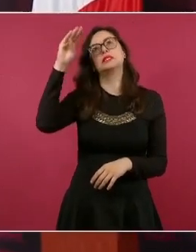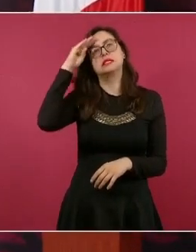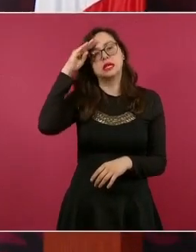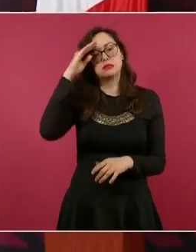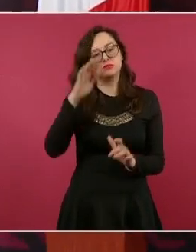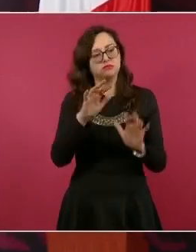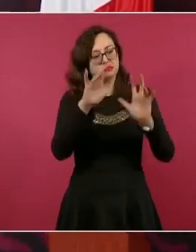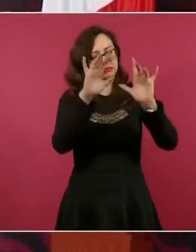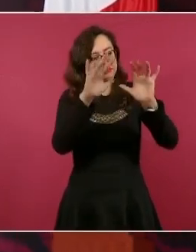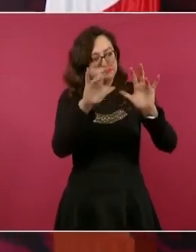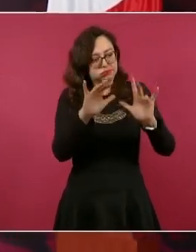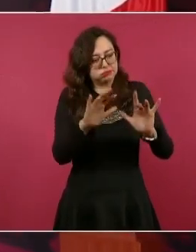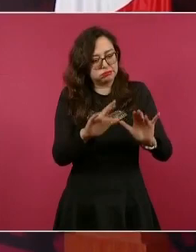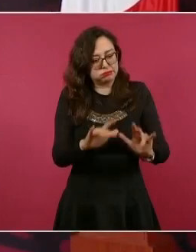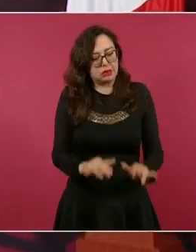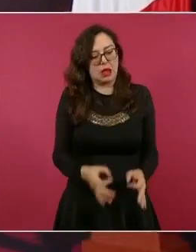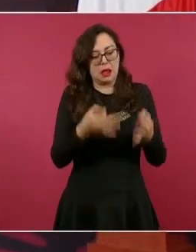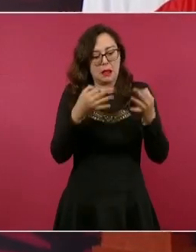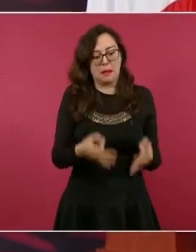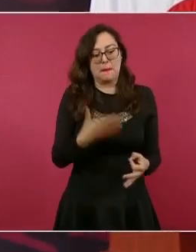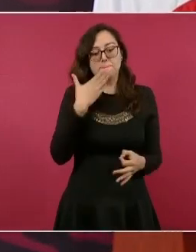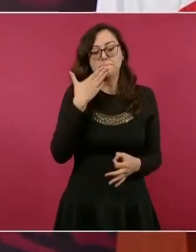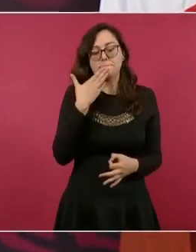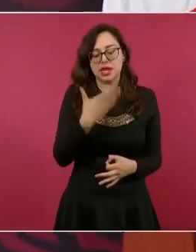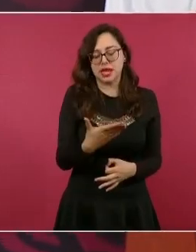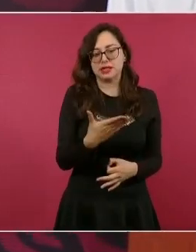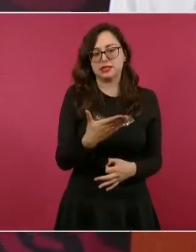el futuro nadie